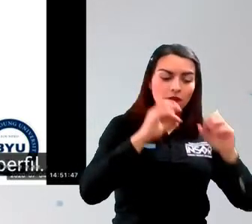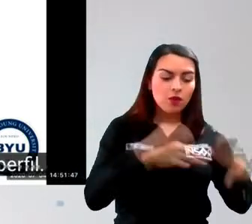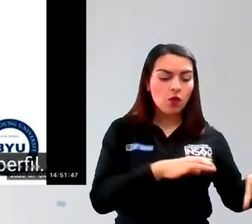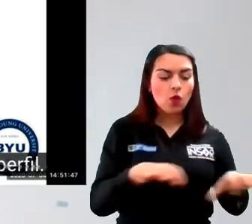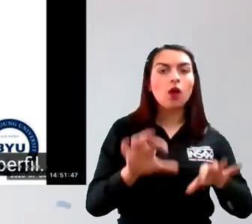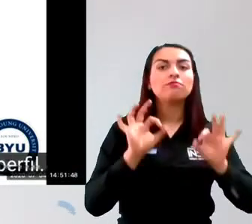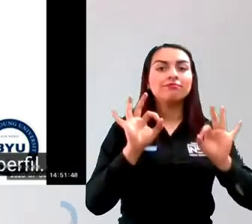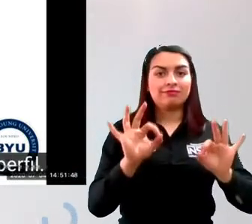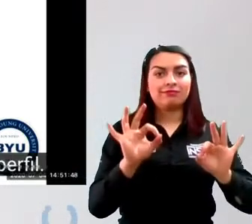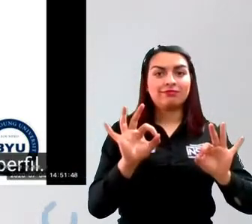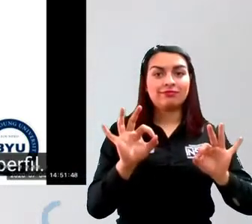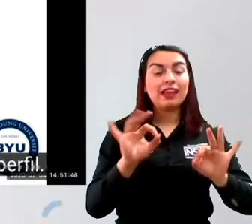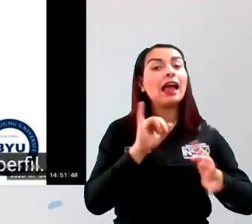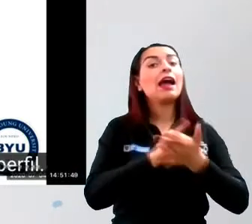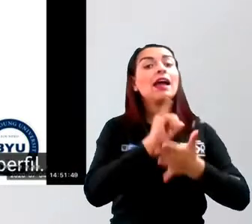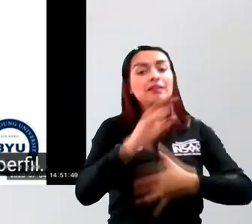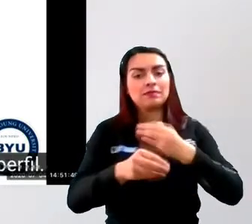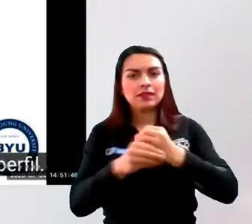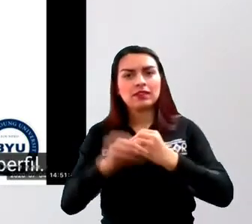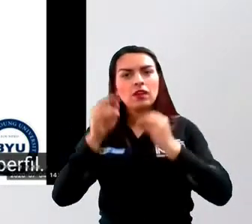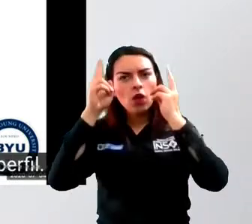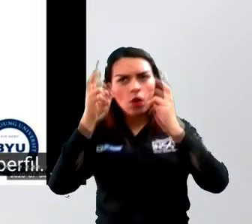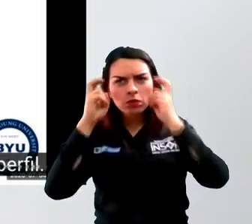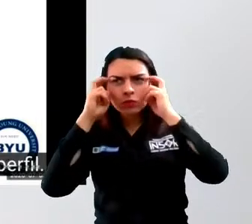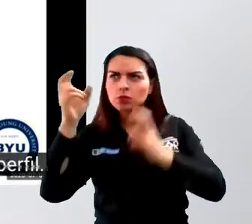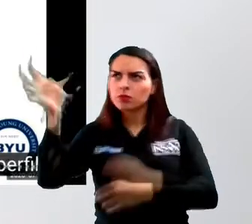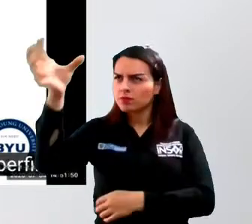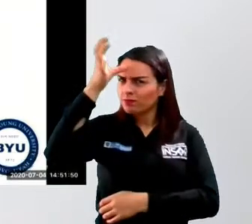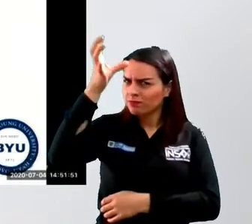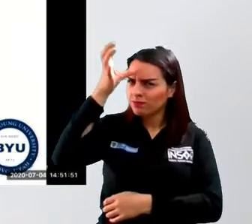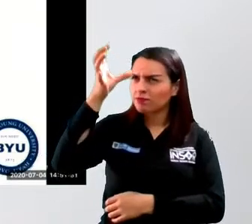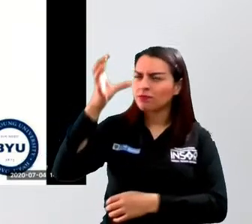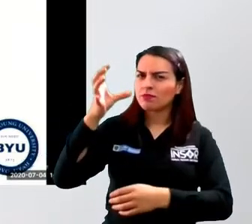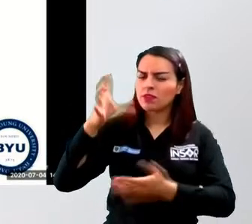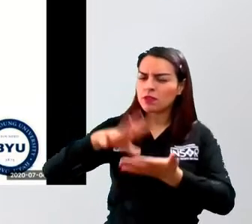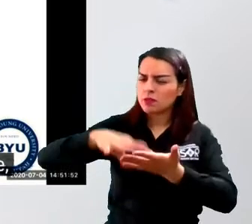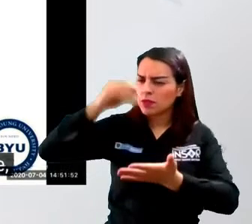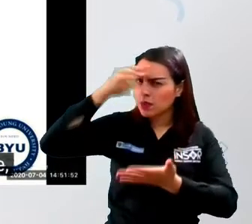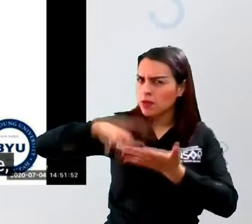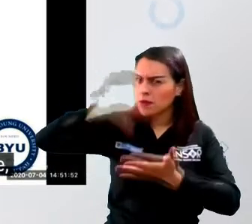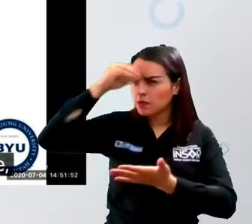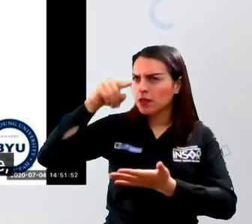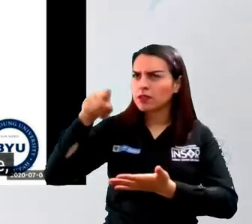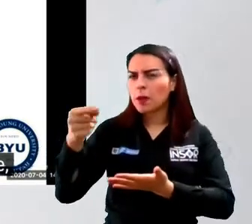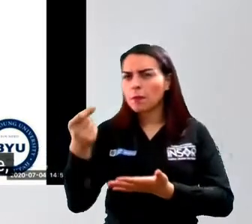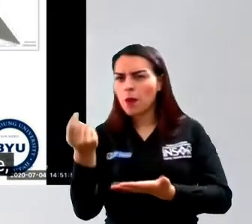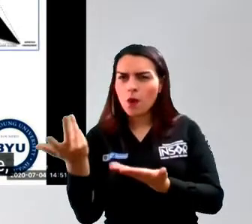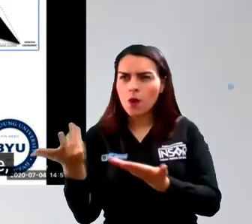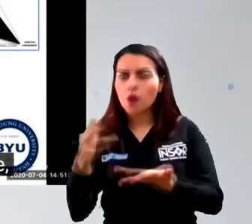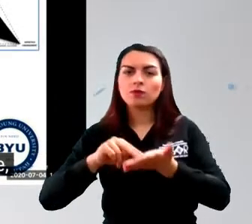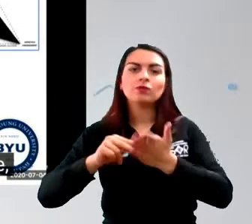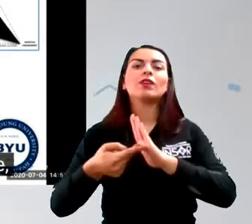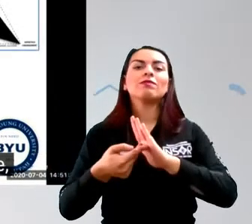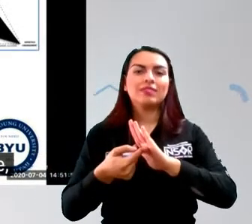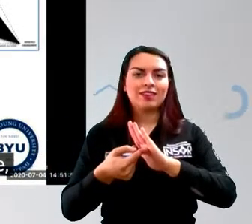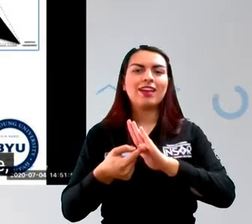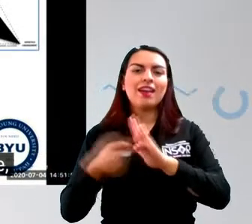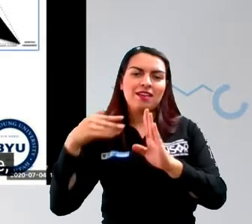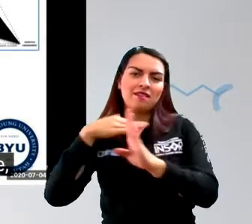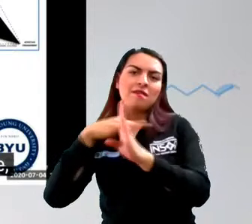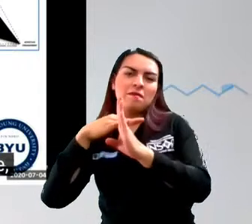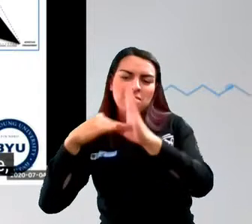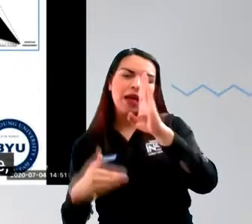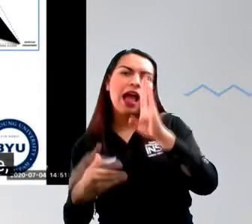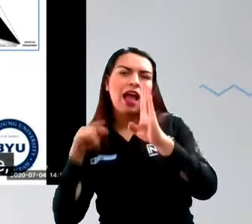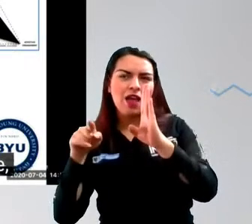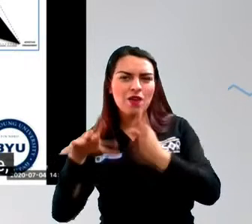los conceptos, por lo que tal vez su compromiso cognitivo es poco bajo. Este sería su perfil. Ahora